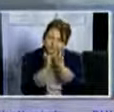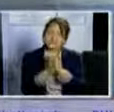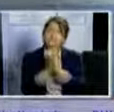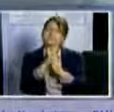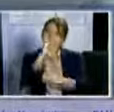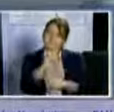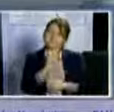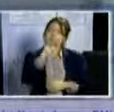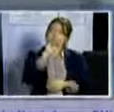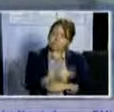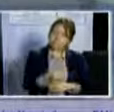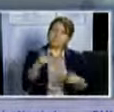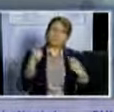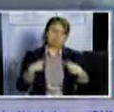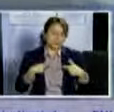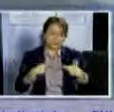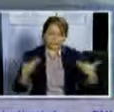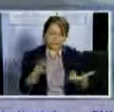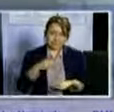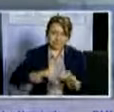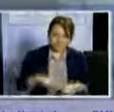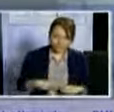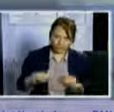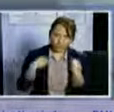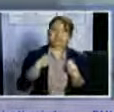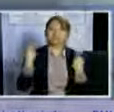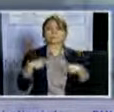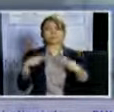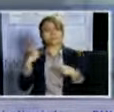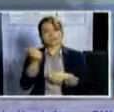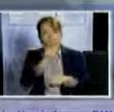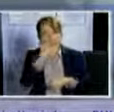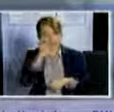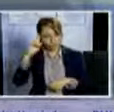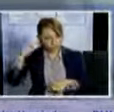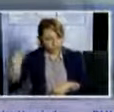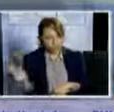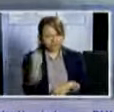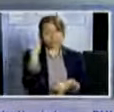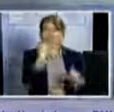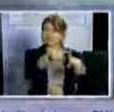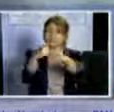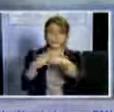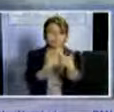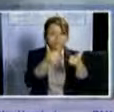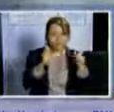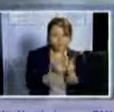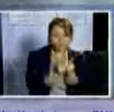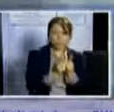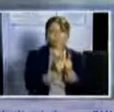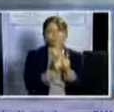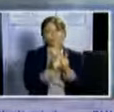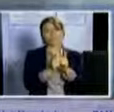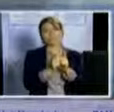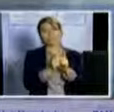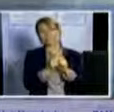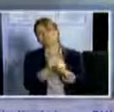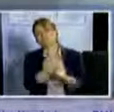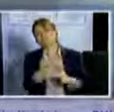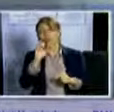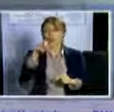los universitarios, desde las organizaciones de la sociedad civil, sobre todo las internacionales, para